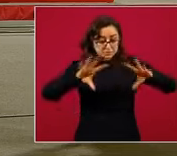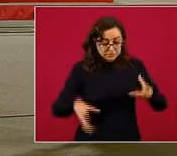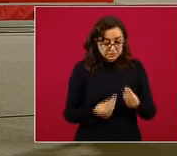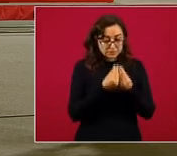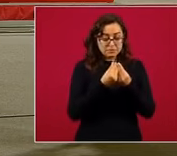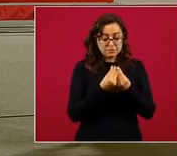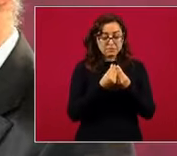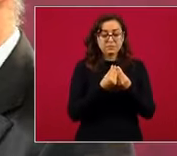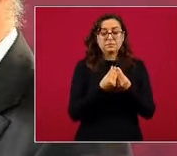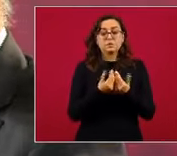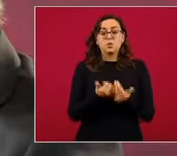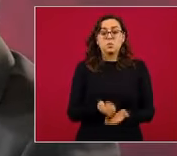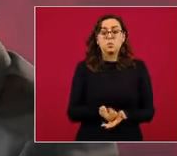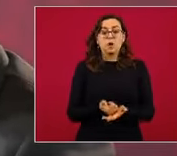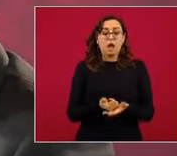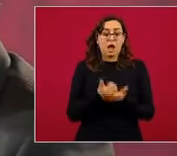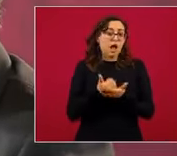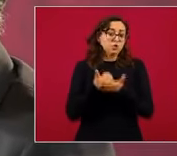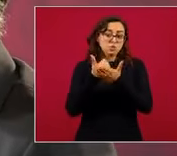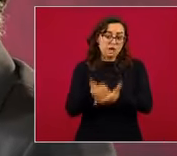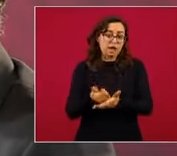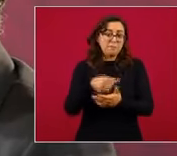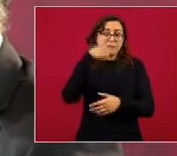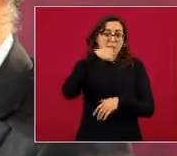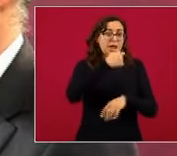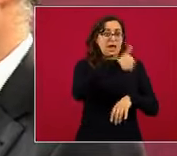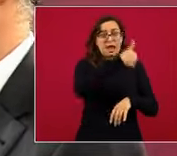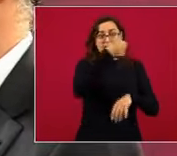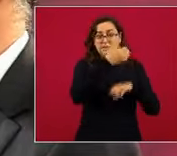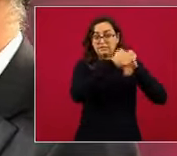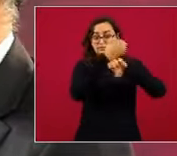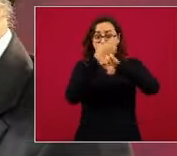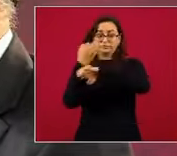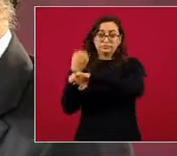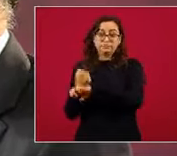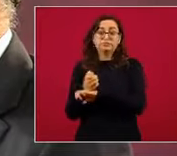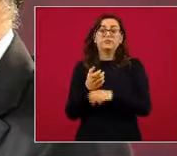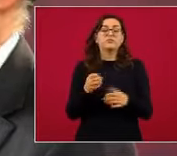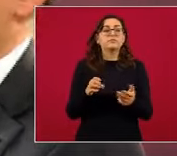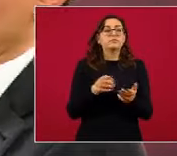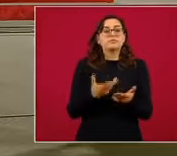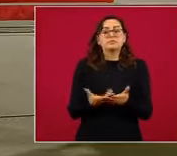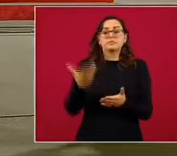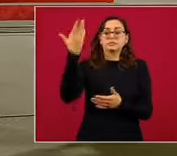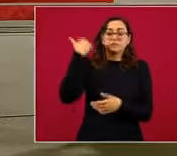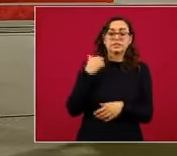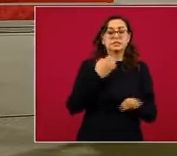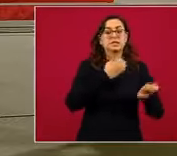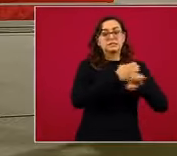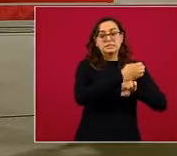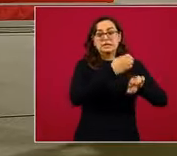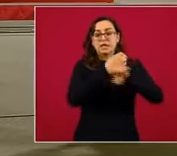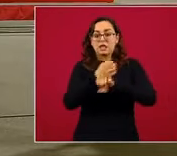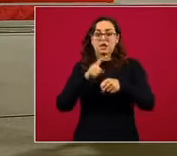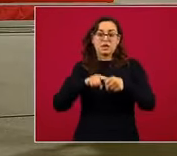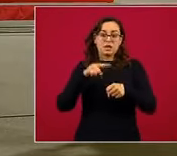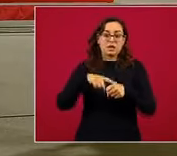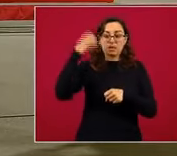todo el país, con la misma metodología. Por eso, cuando en meses atrás hubo este debate de que cada estado quería tener su